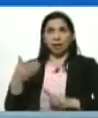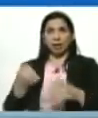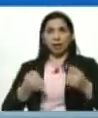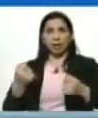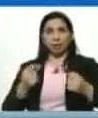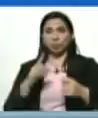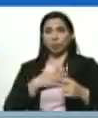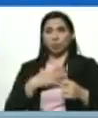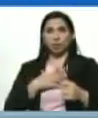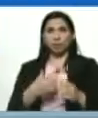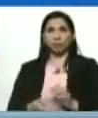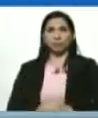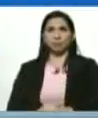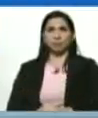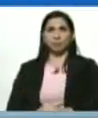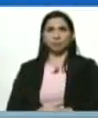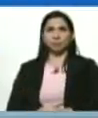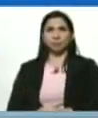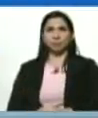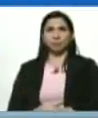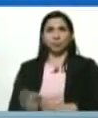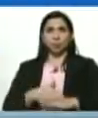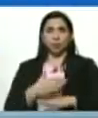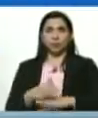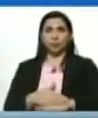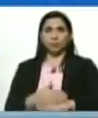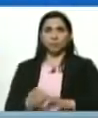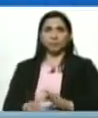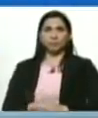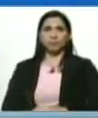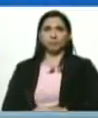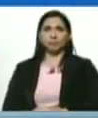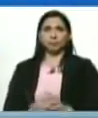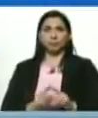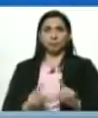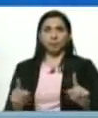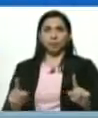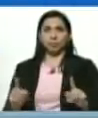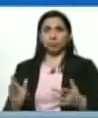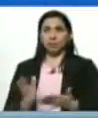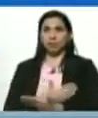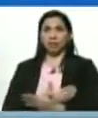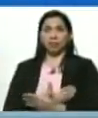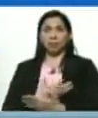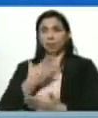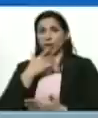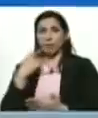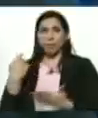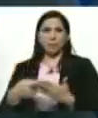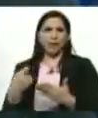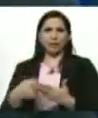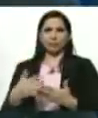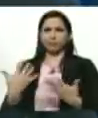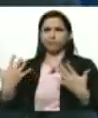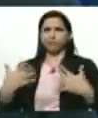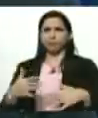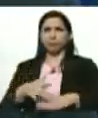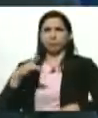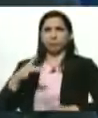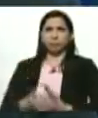podía sacar el carro el jueves te lo quitaban se pone una multa tremenda y te quitaron